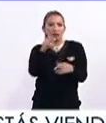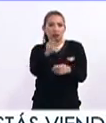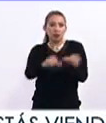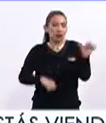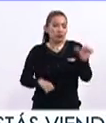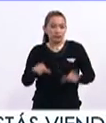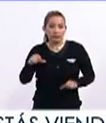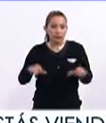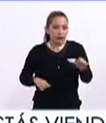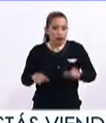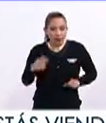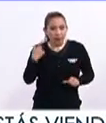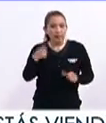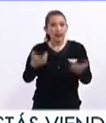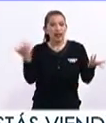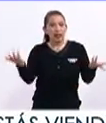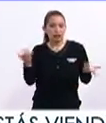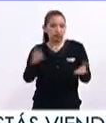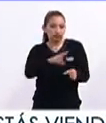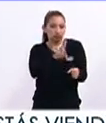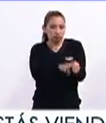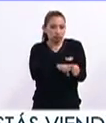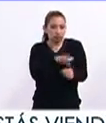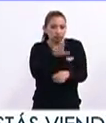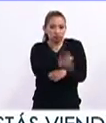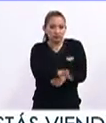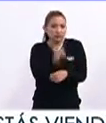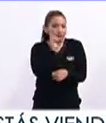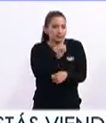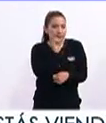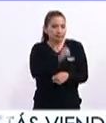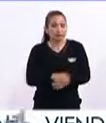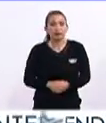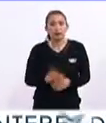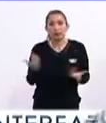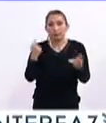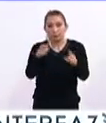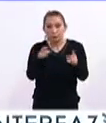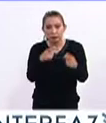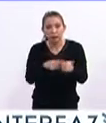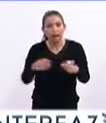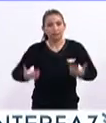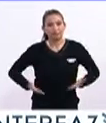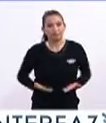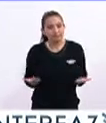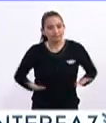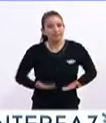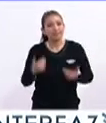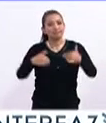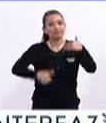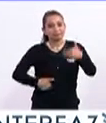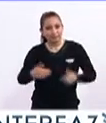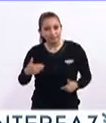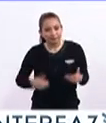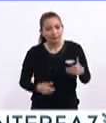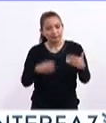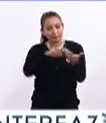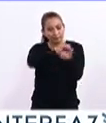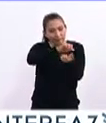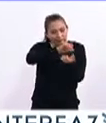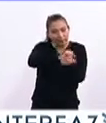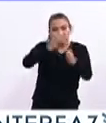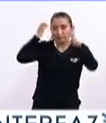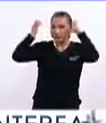de actividades de las convencionales, de las de siempre, de música, danza, teatro, artes